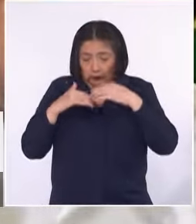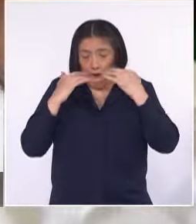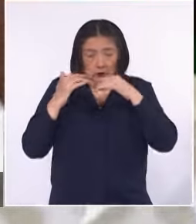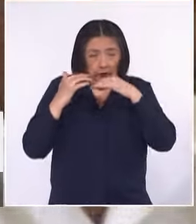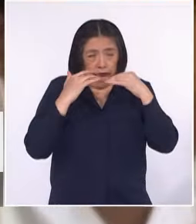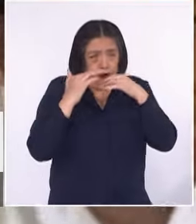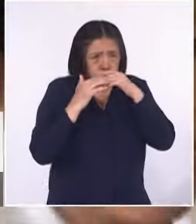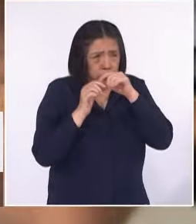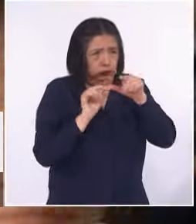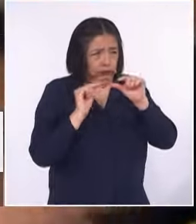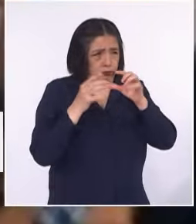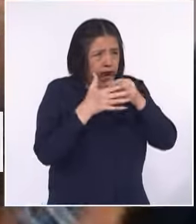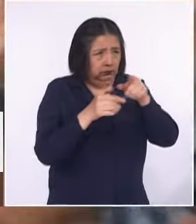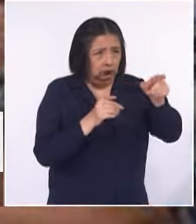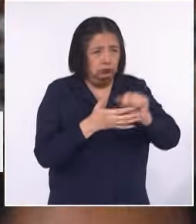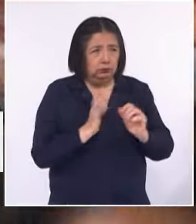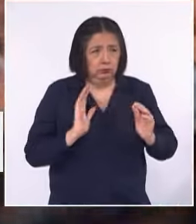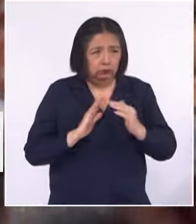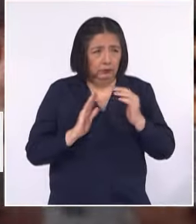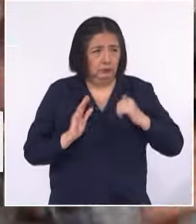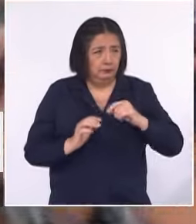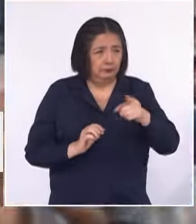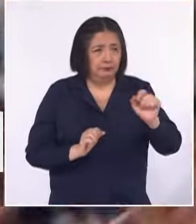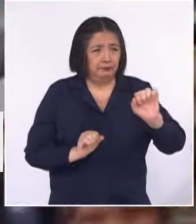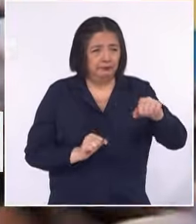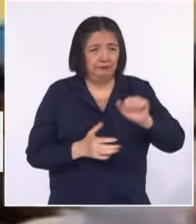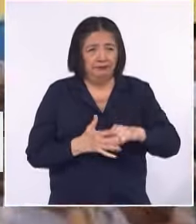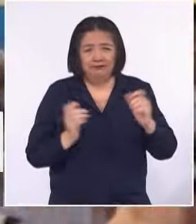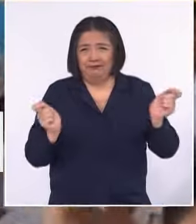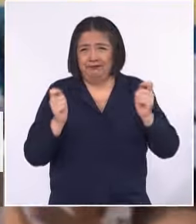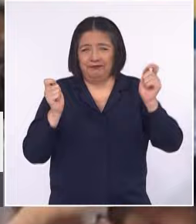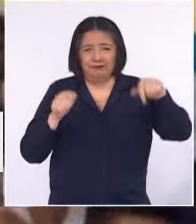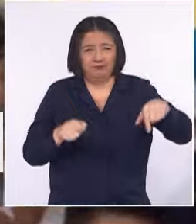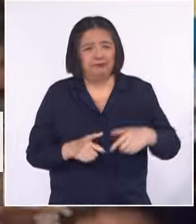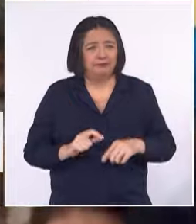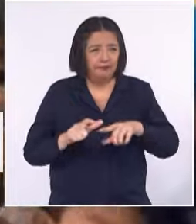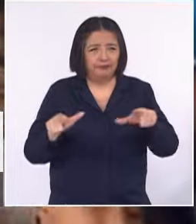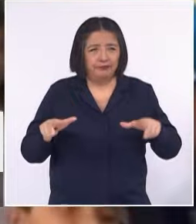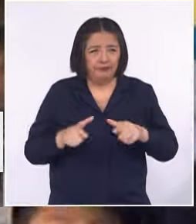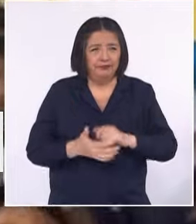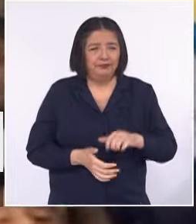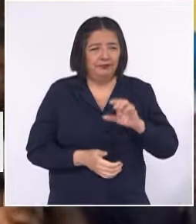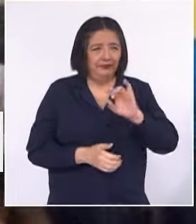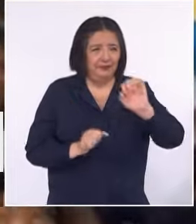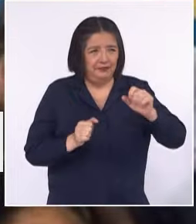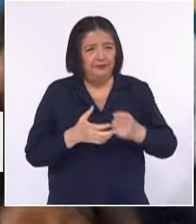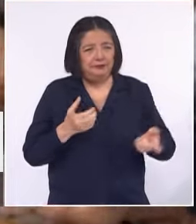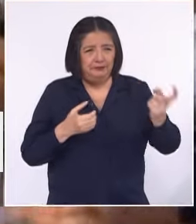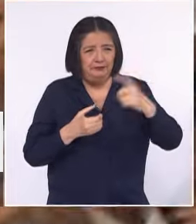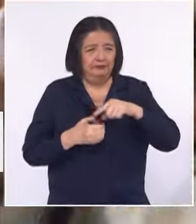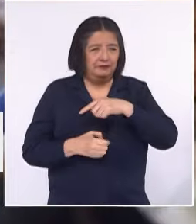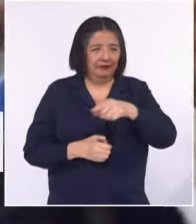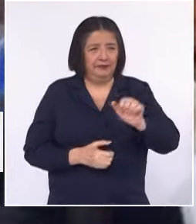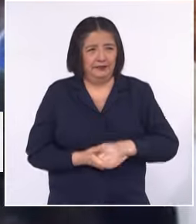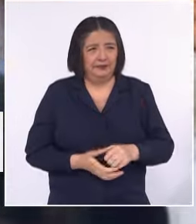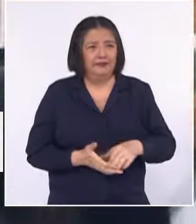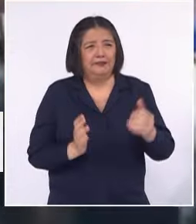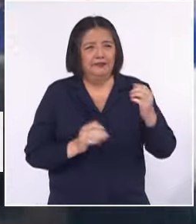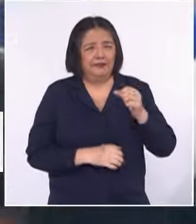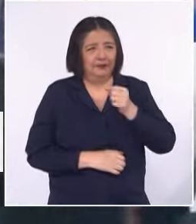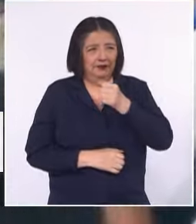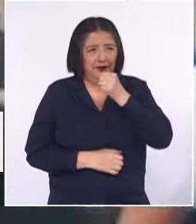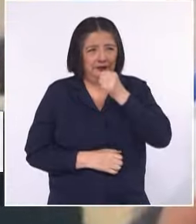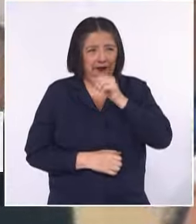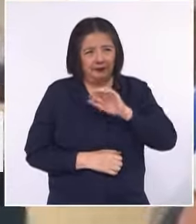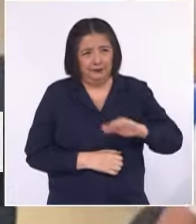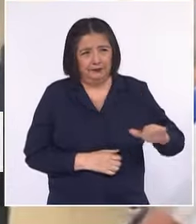ahí está la banda de música del municipio. Es una fiesta para Caballococha el poder ser parte de este mini reporteros de